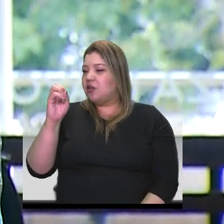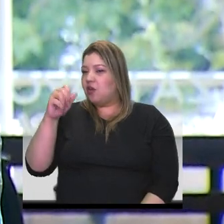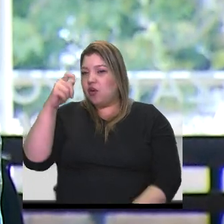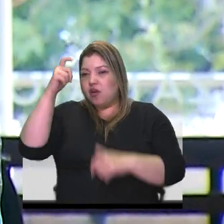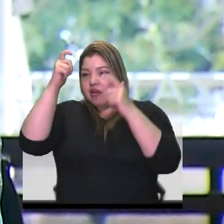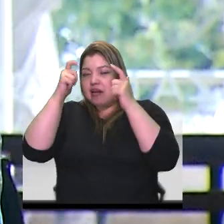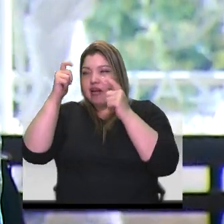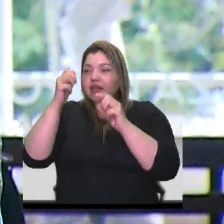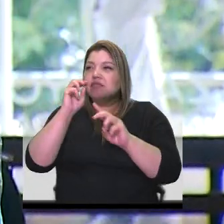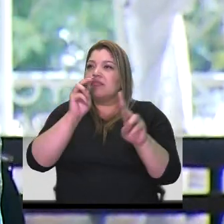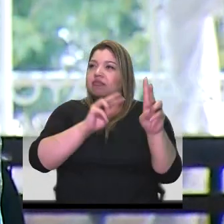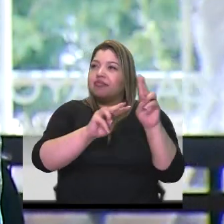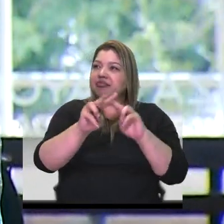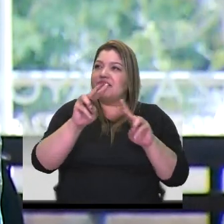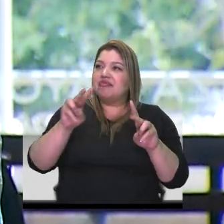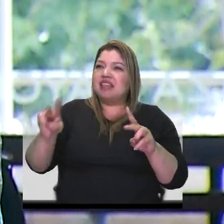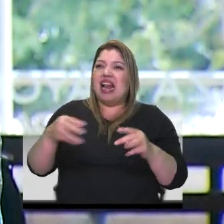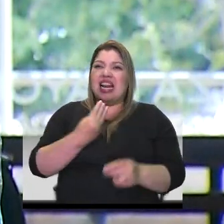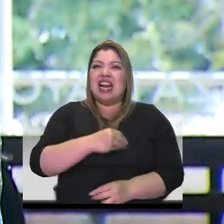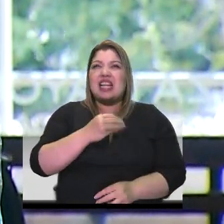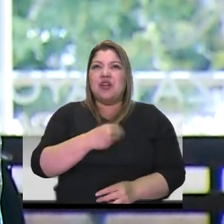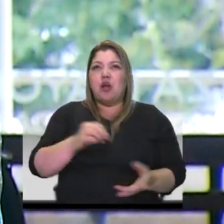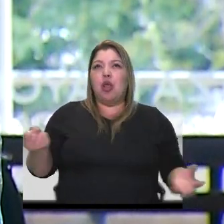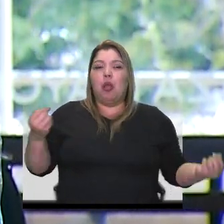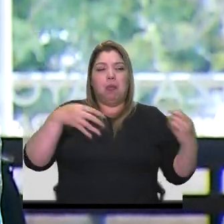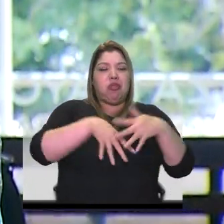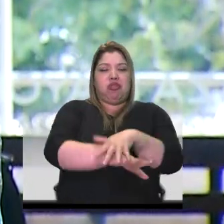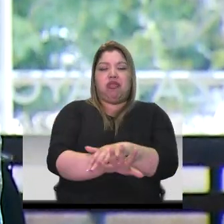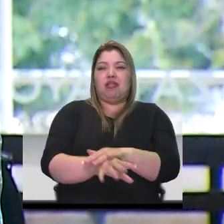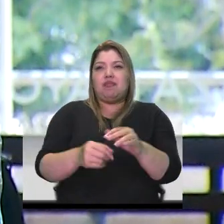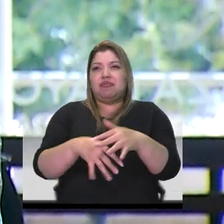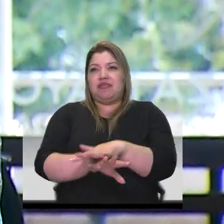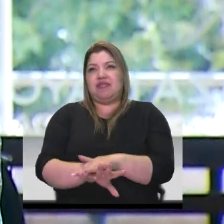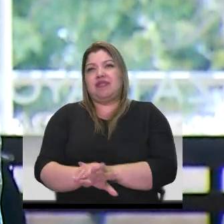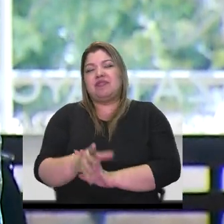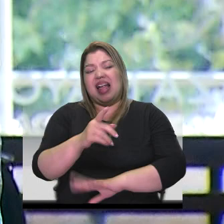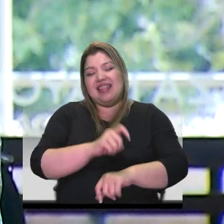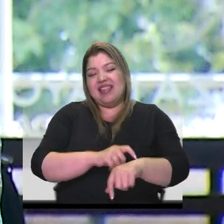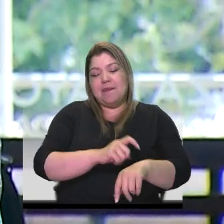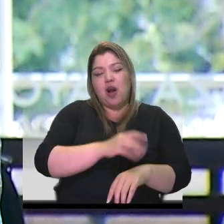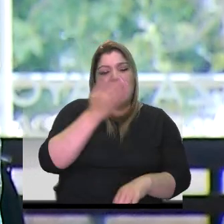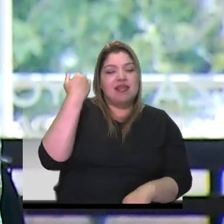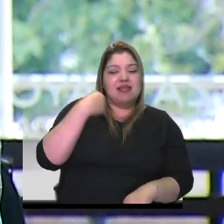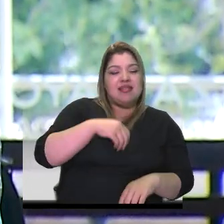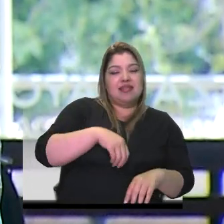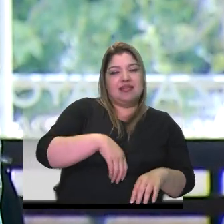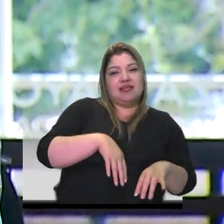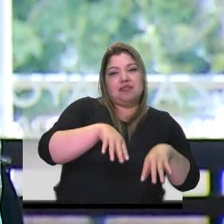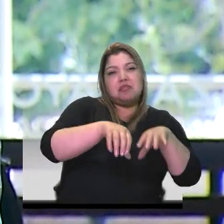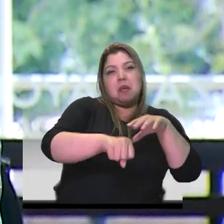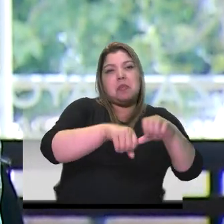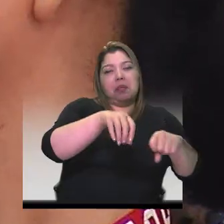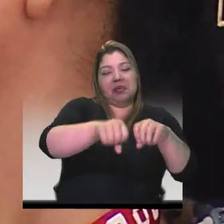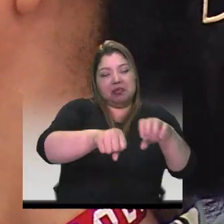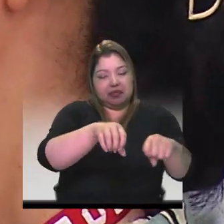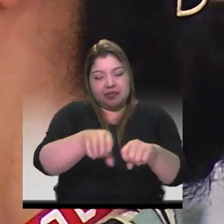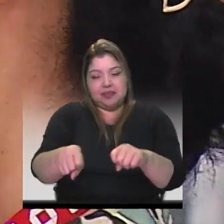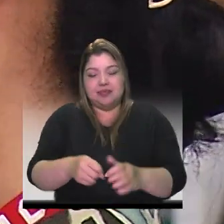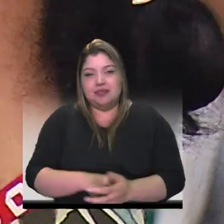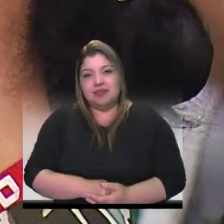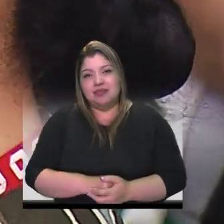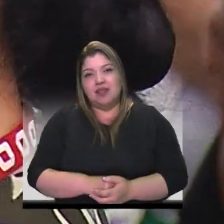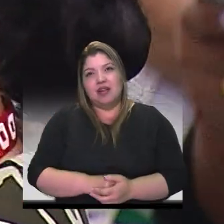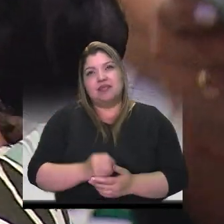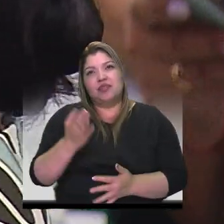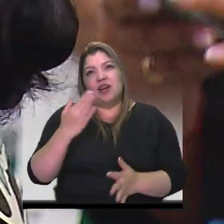unos sincretismos que tienen que ver con el tiempo de la colonización, pero cuando uno se sienta